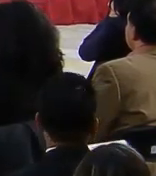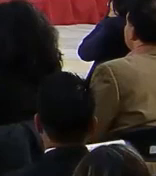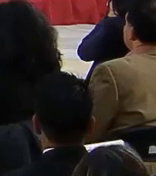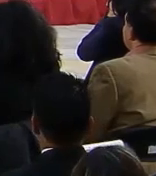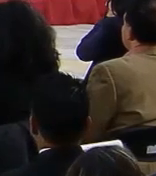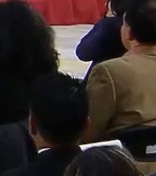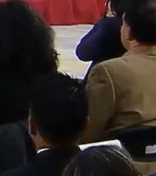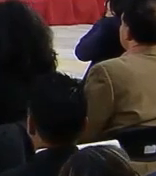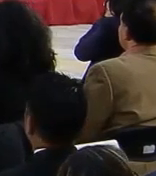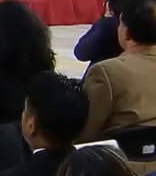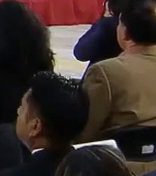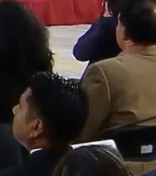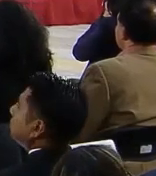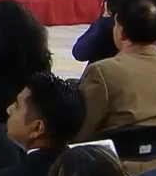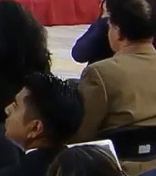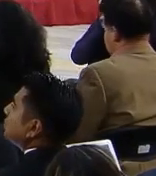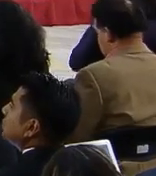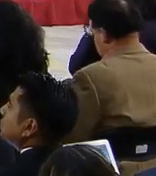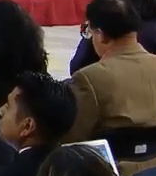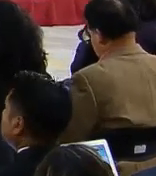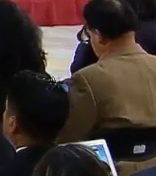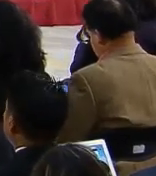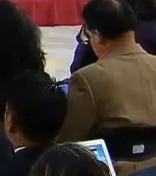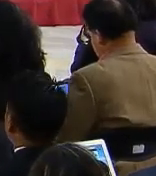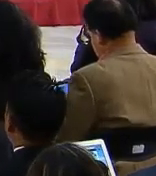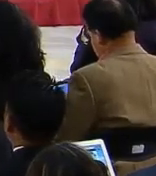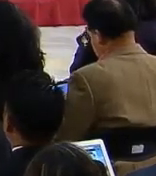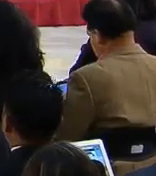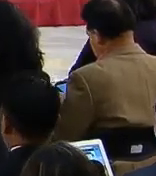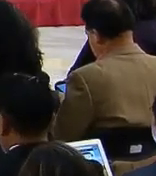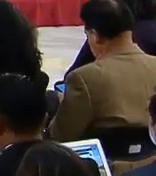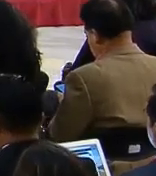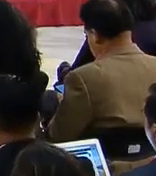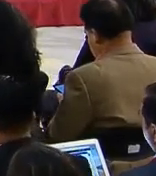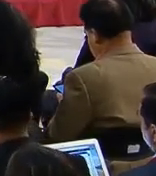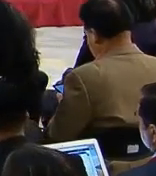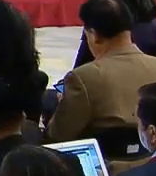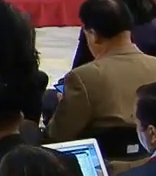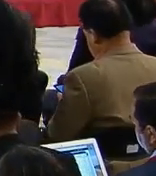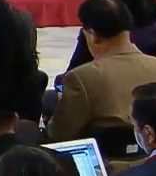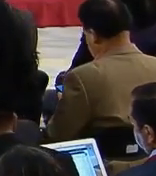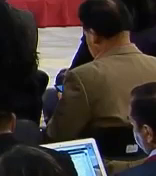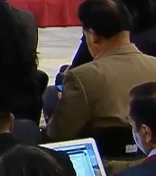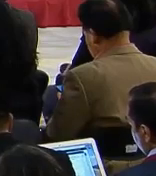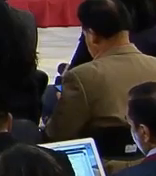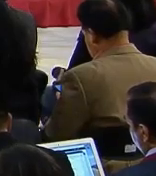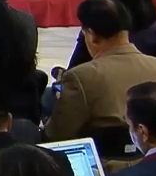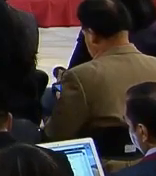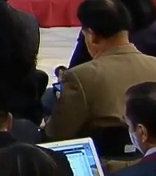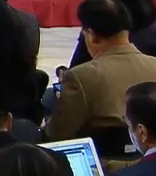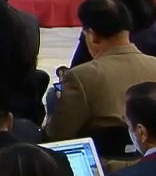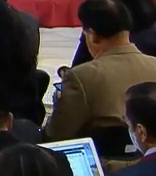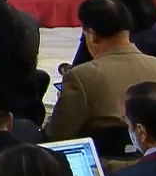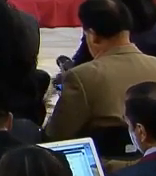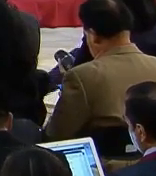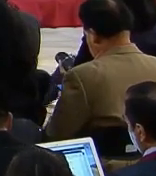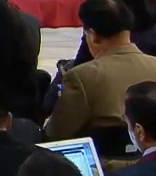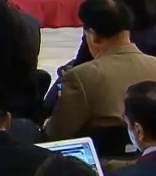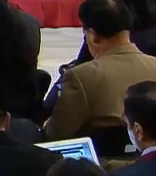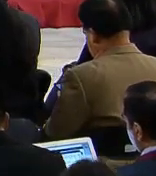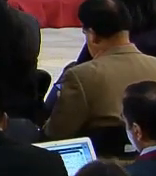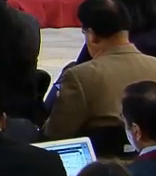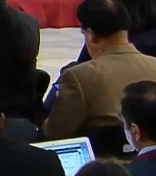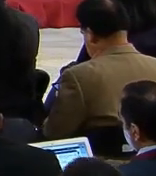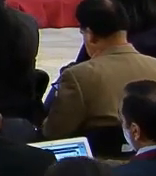Ahora, damas y caballeros, escuchemos el mensaje que nos dirige el presidente de los Estados Unidos mexicanos, licenciado Andrés